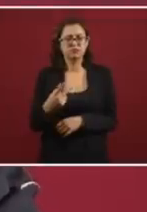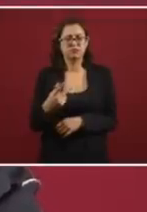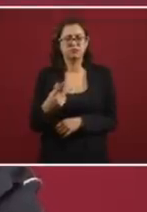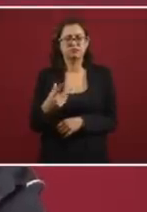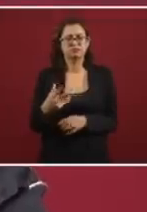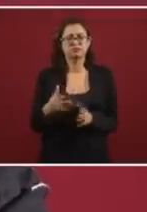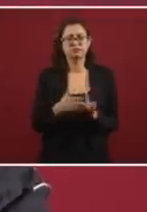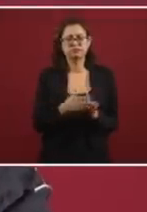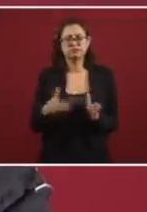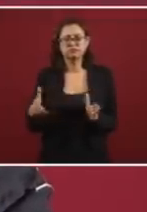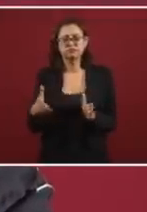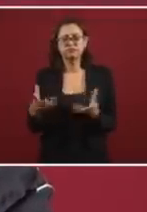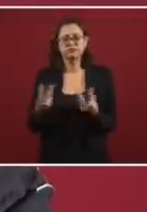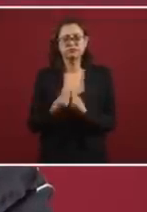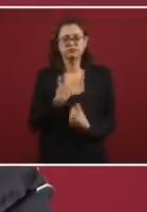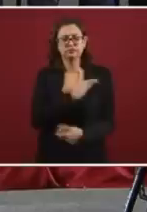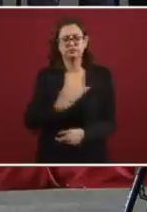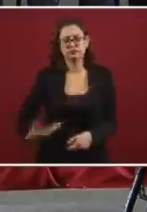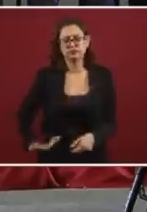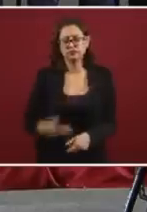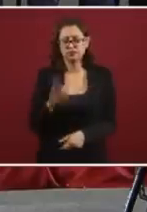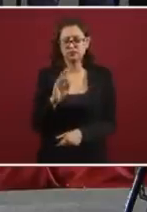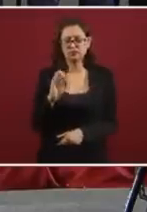el presidente fox